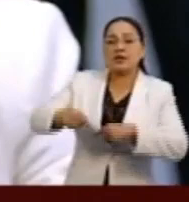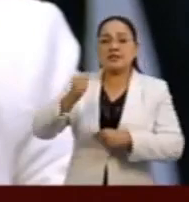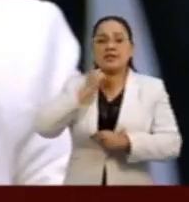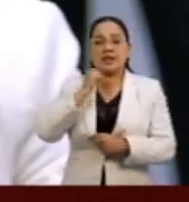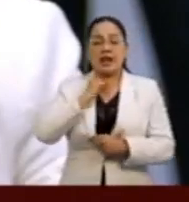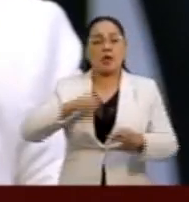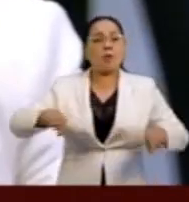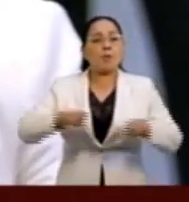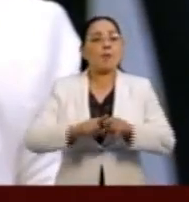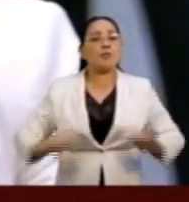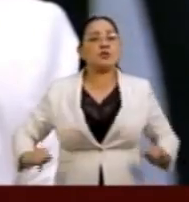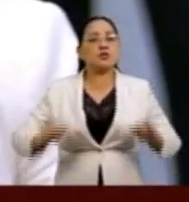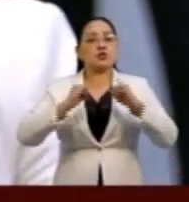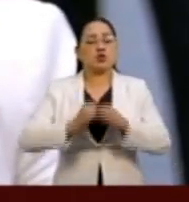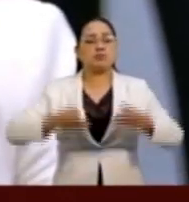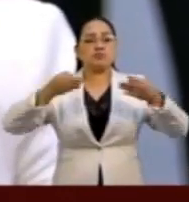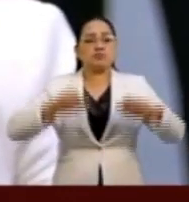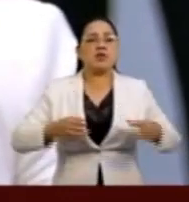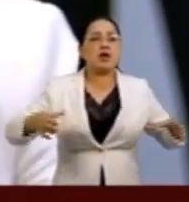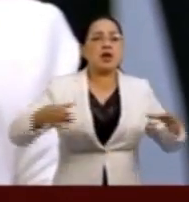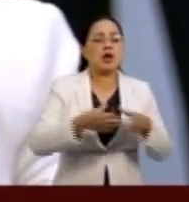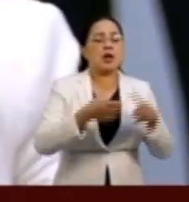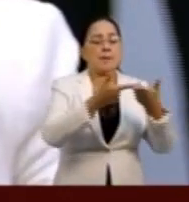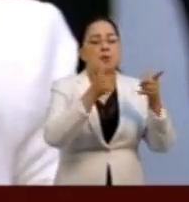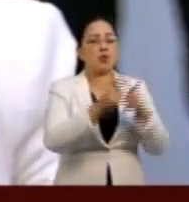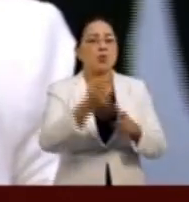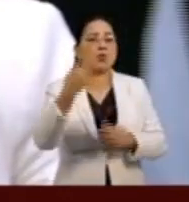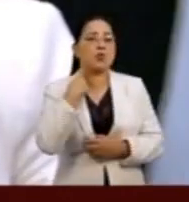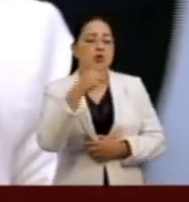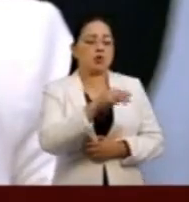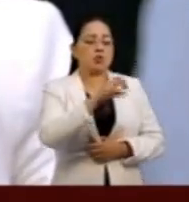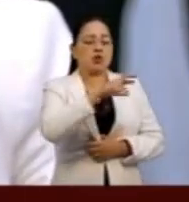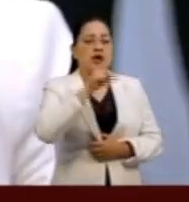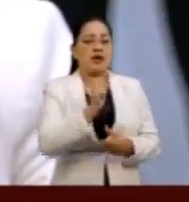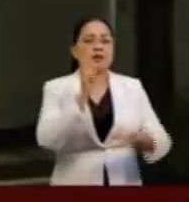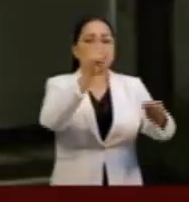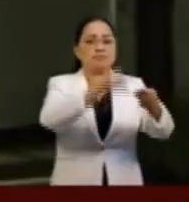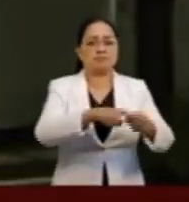institución y del gran movimiento de transformación al que pertenecemos.